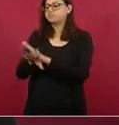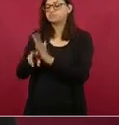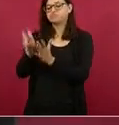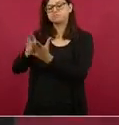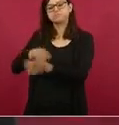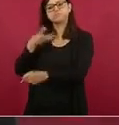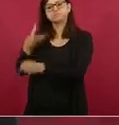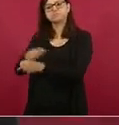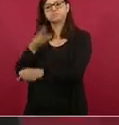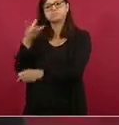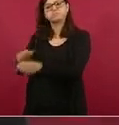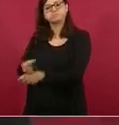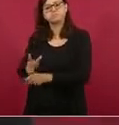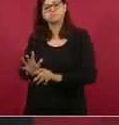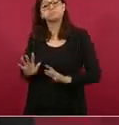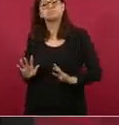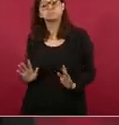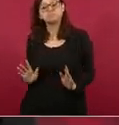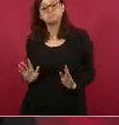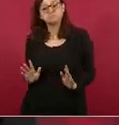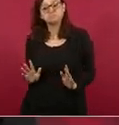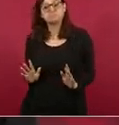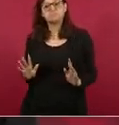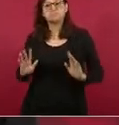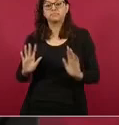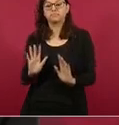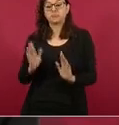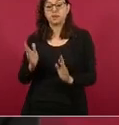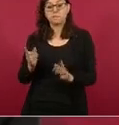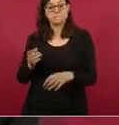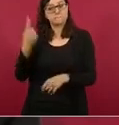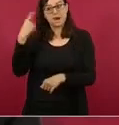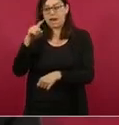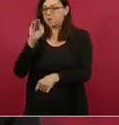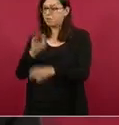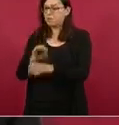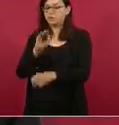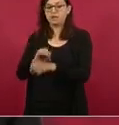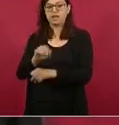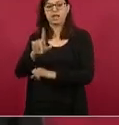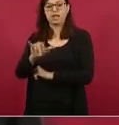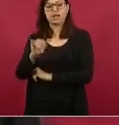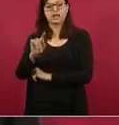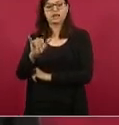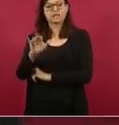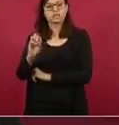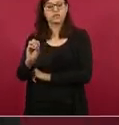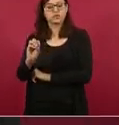dependiendo, solo para el caso del litio. Y